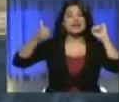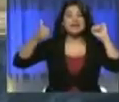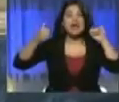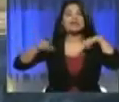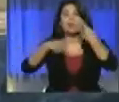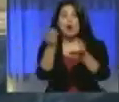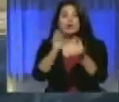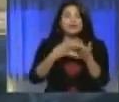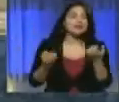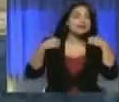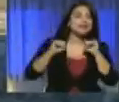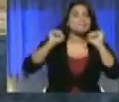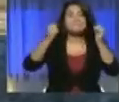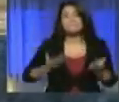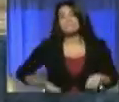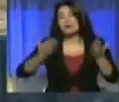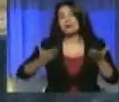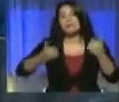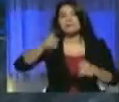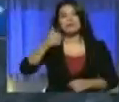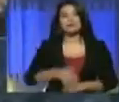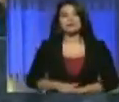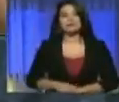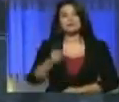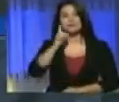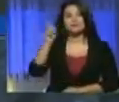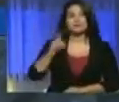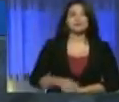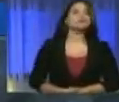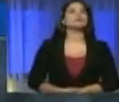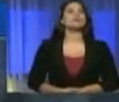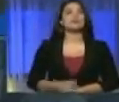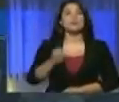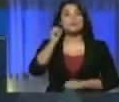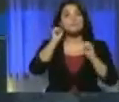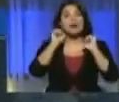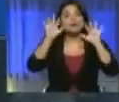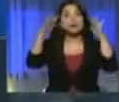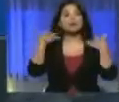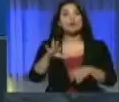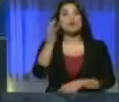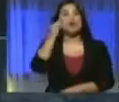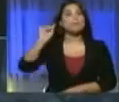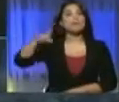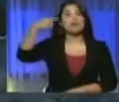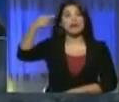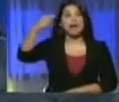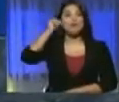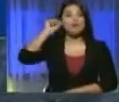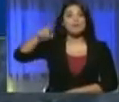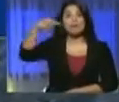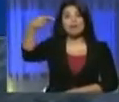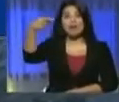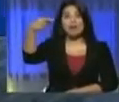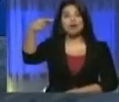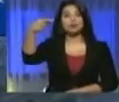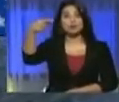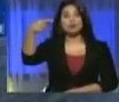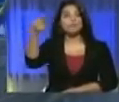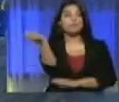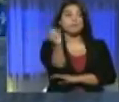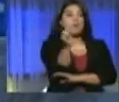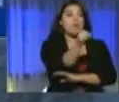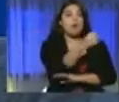Y se fue, bueno, esto es en doble envión. Impresionante, quedó primera, primera allí, venciendo,